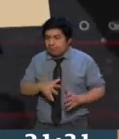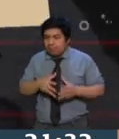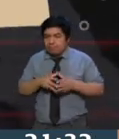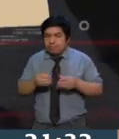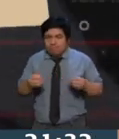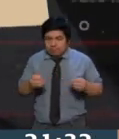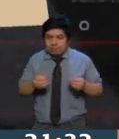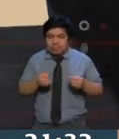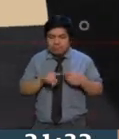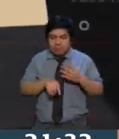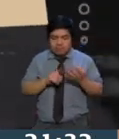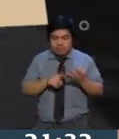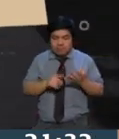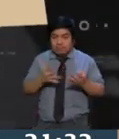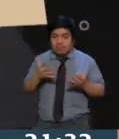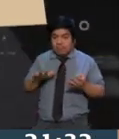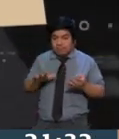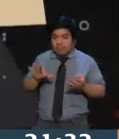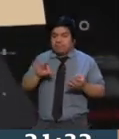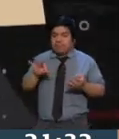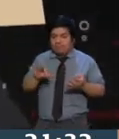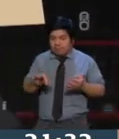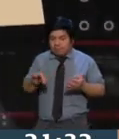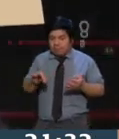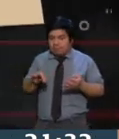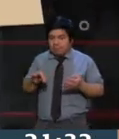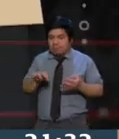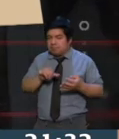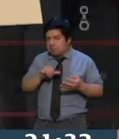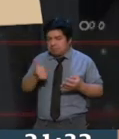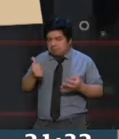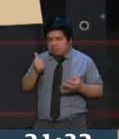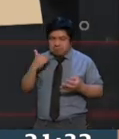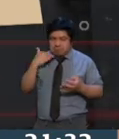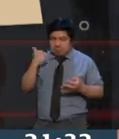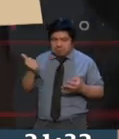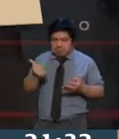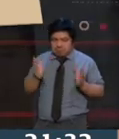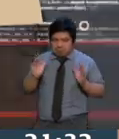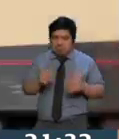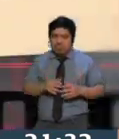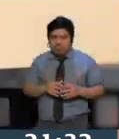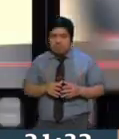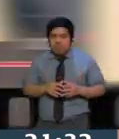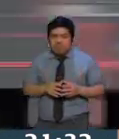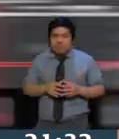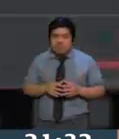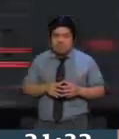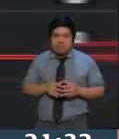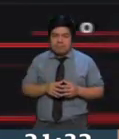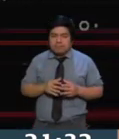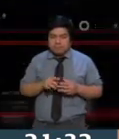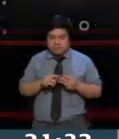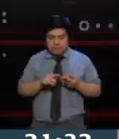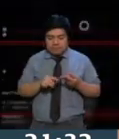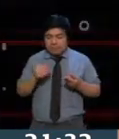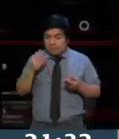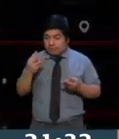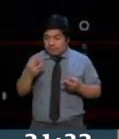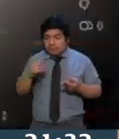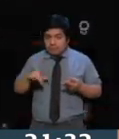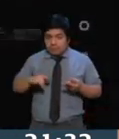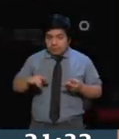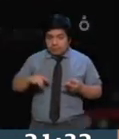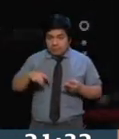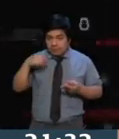desaparición forzada. El otro 10% de las personas localizadas fue víctima de algún otro delito. 3. Falso que el gobierno